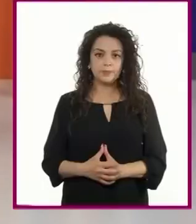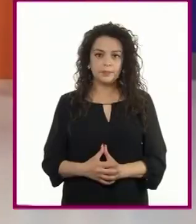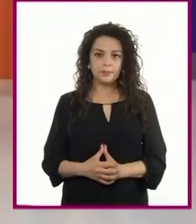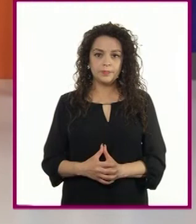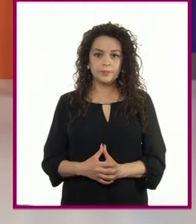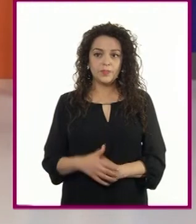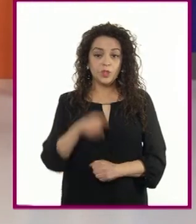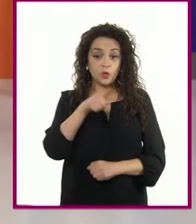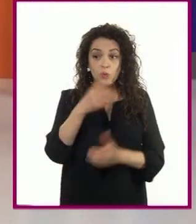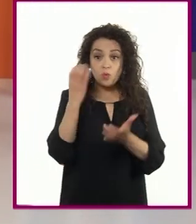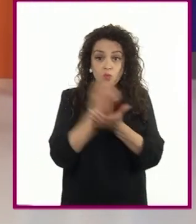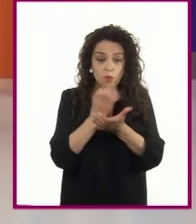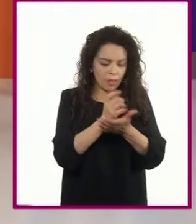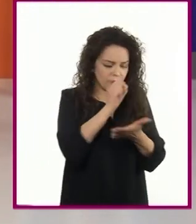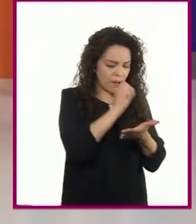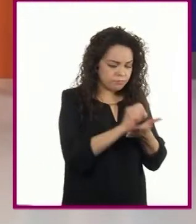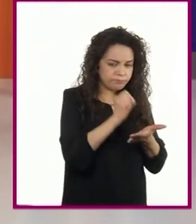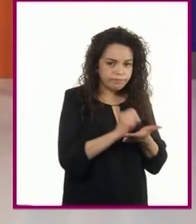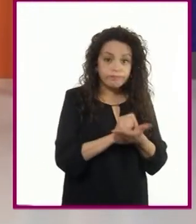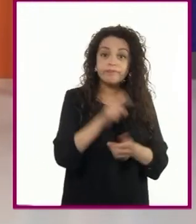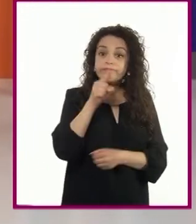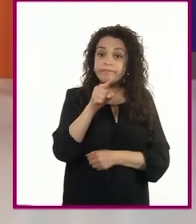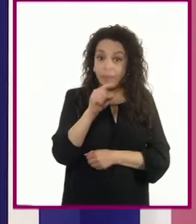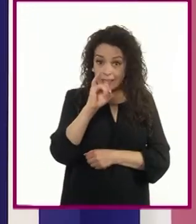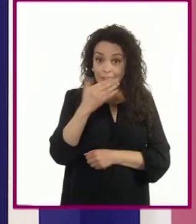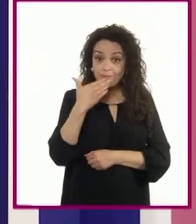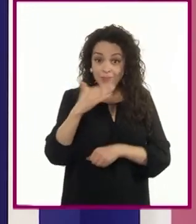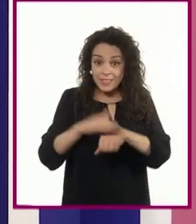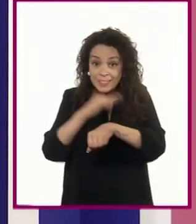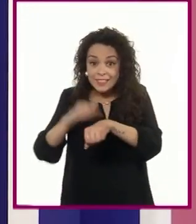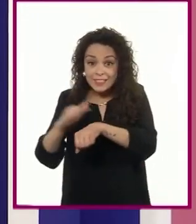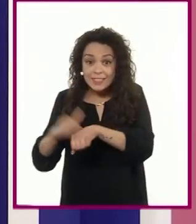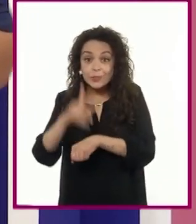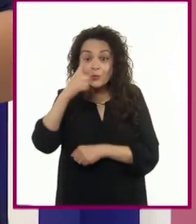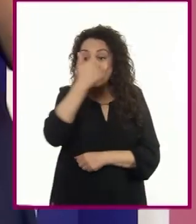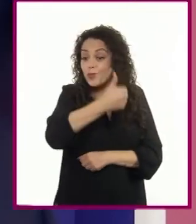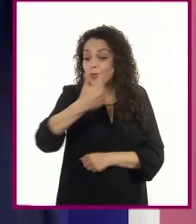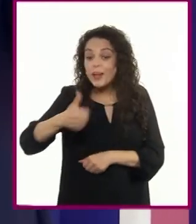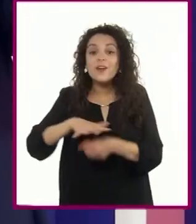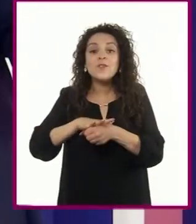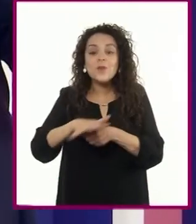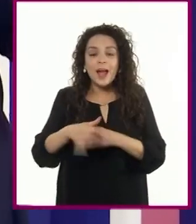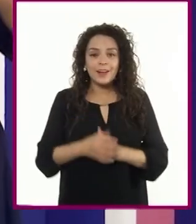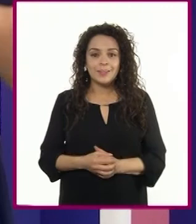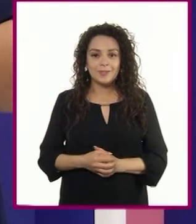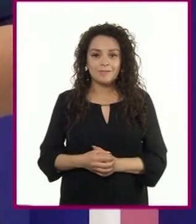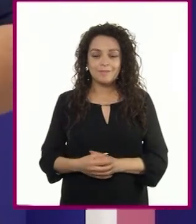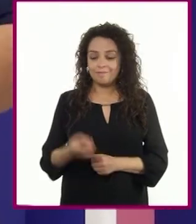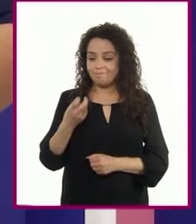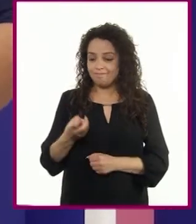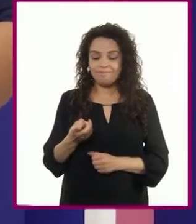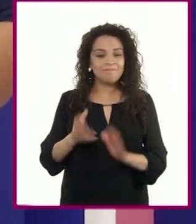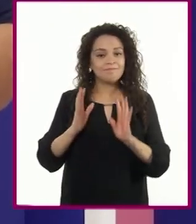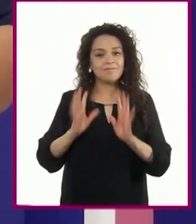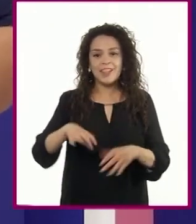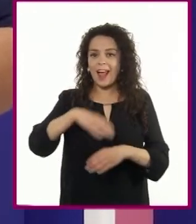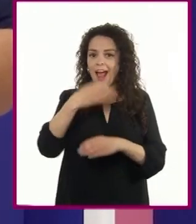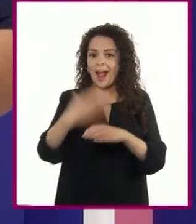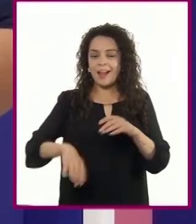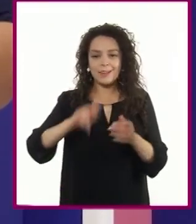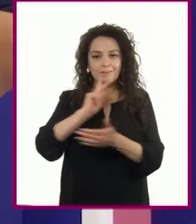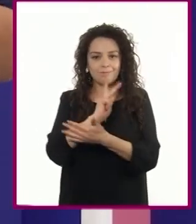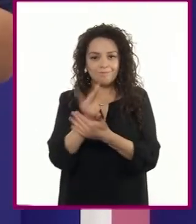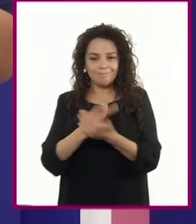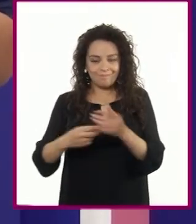Escribe en tu cuaderno los logros que tuviste por cada uno de los retos. Hemos llegado al final de esta